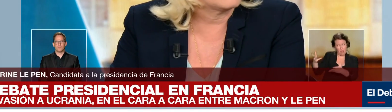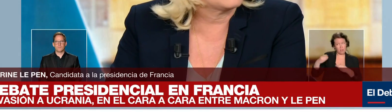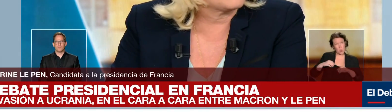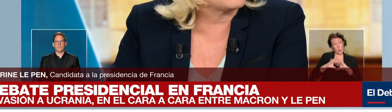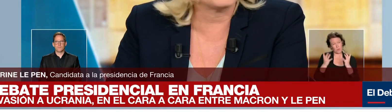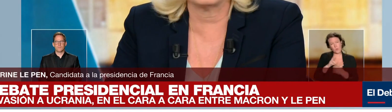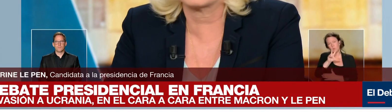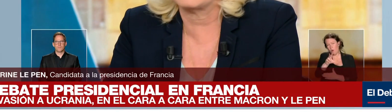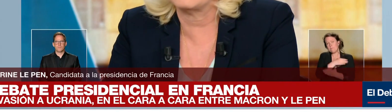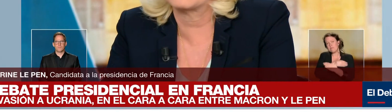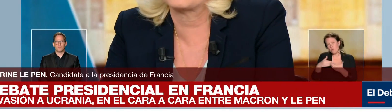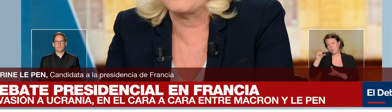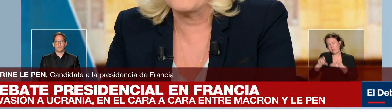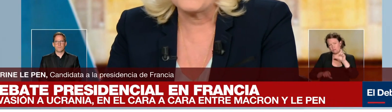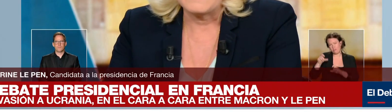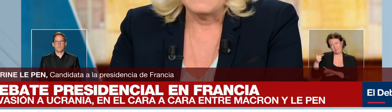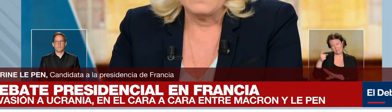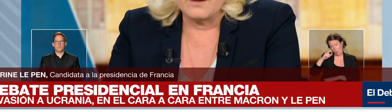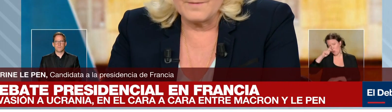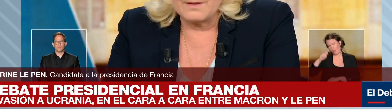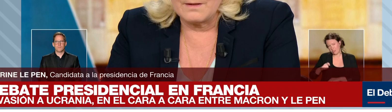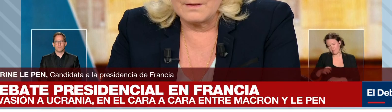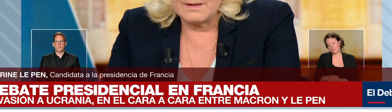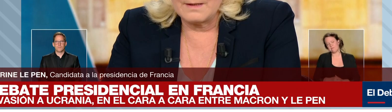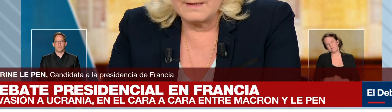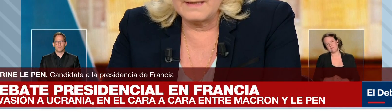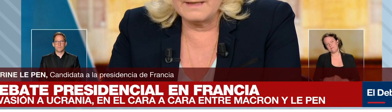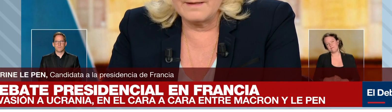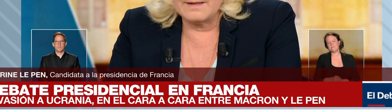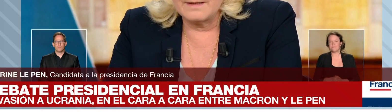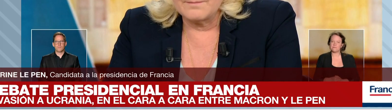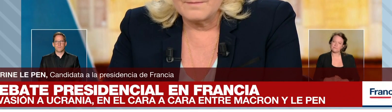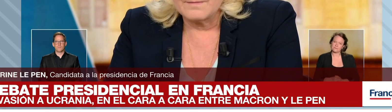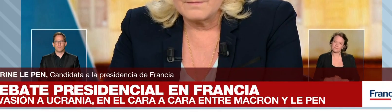Polonia ha recibido cerca de 3 millones de refugiados ya.